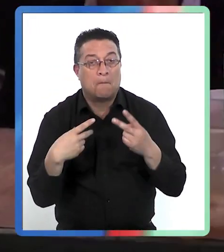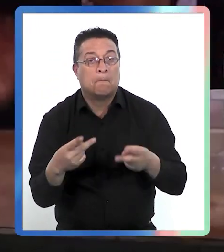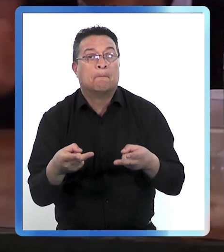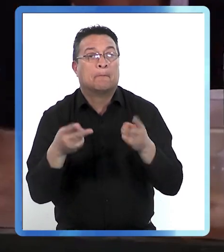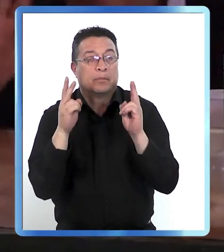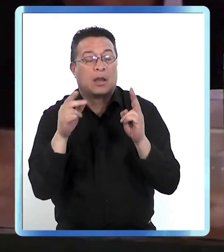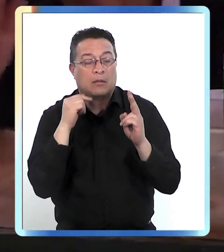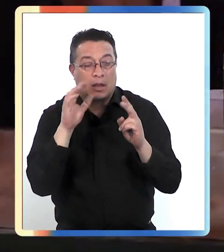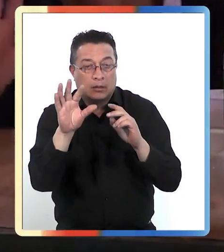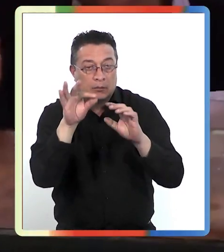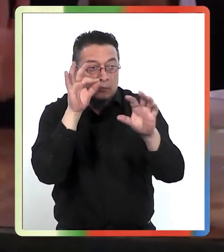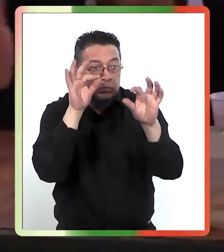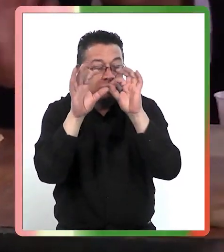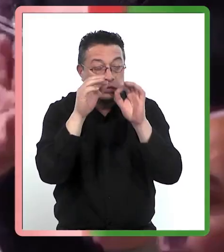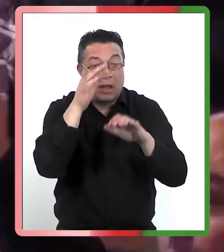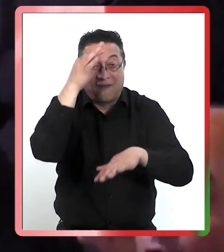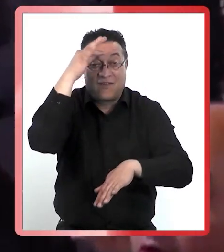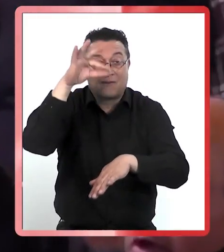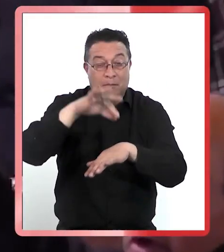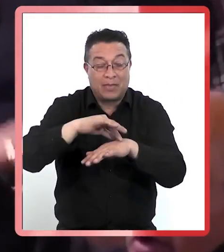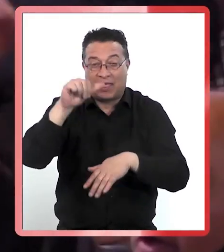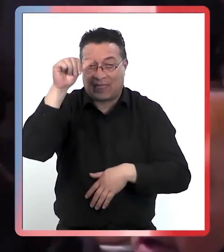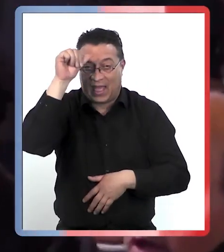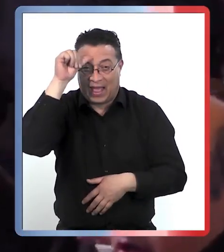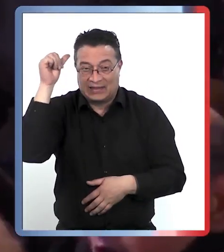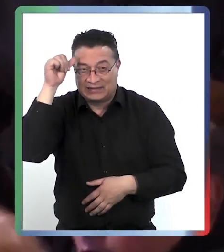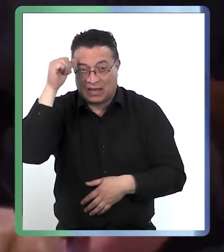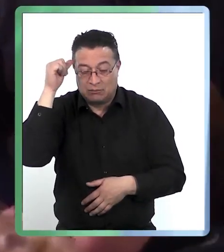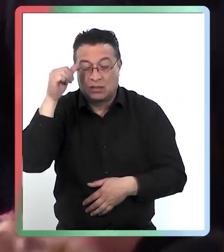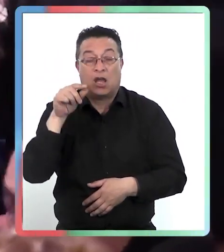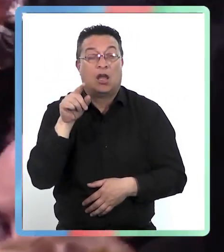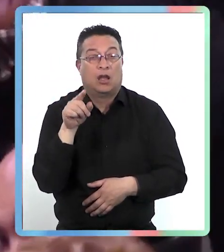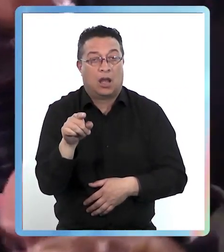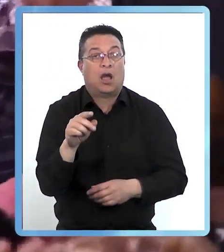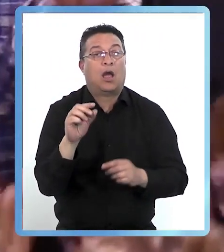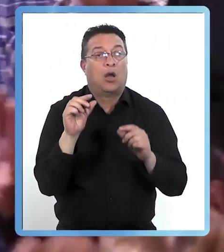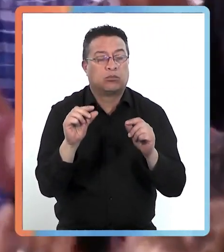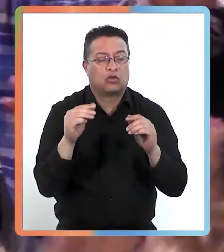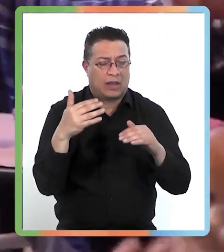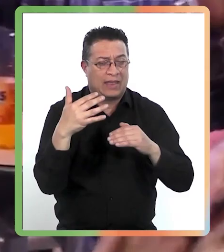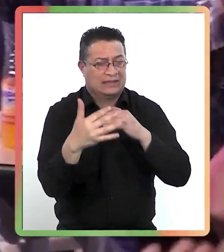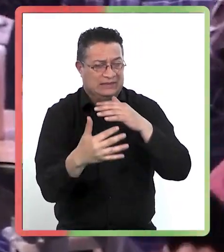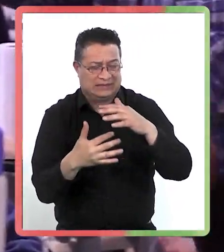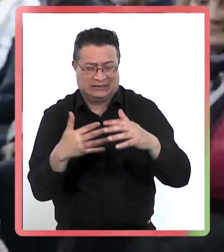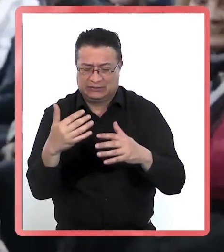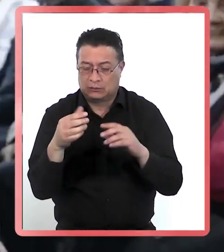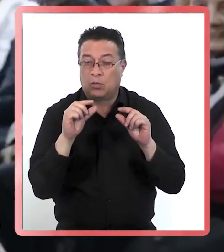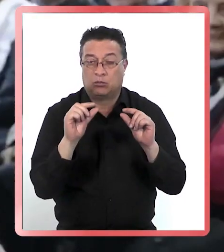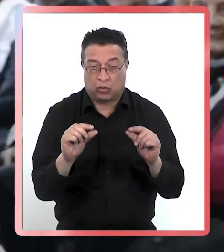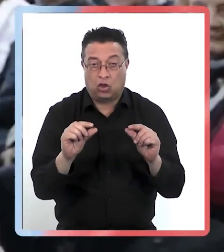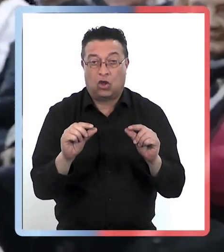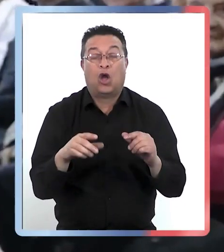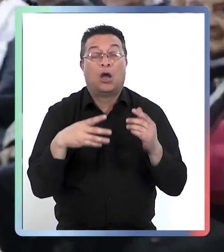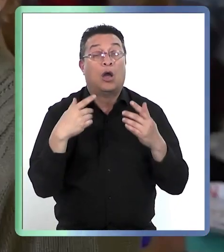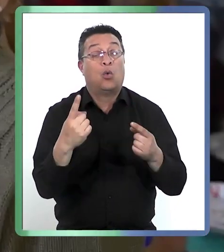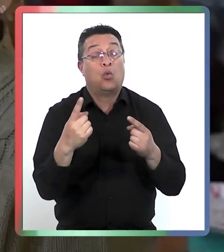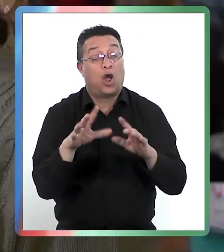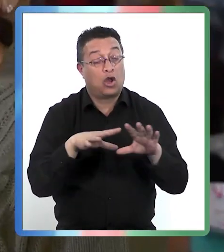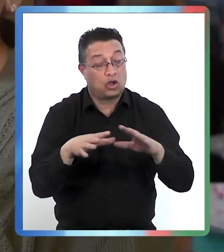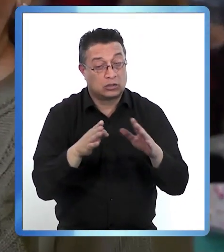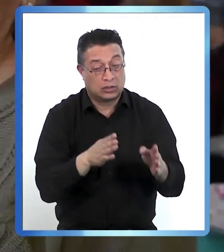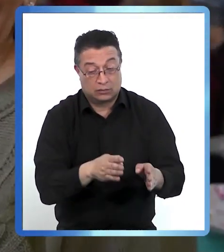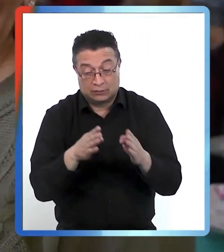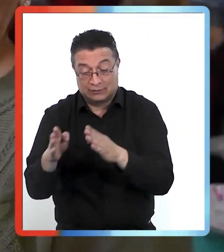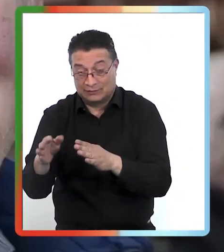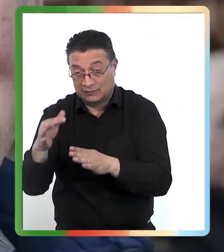permiten diagnosticar la enfermedad de Alzheimer, ¿ya? Y aquí es un poco enredado que voy a tratar de explicar, porque